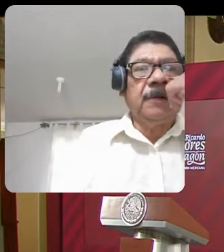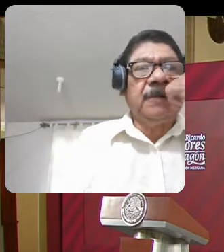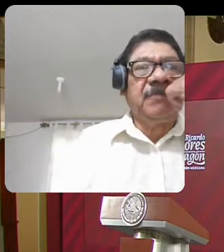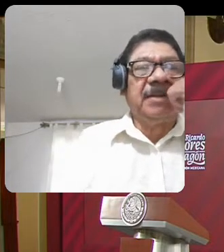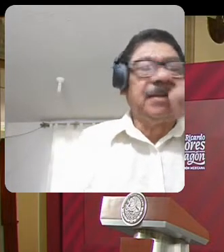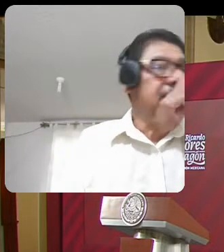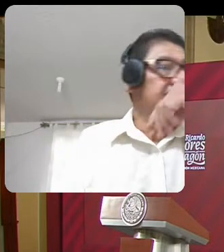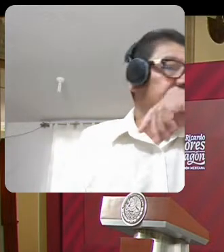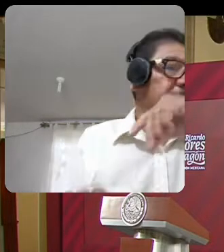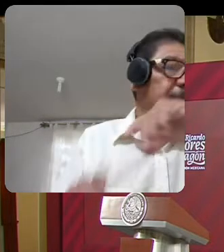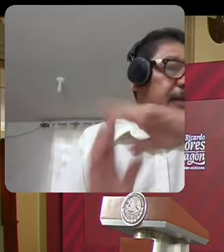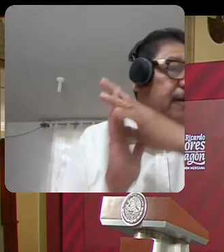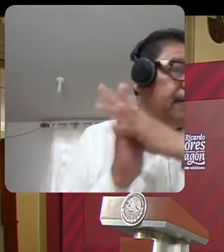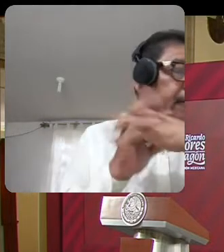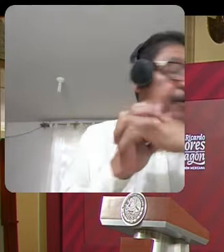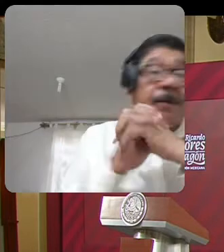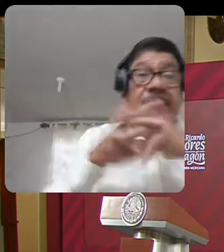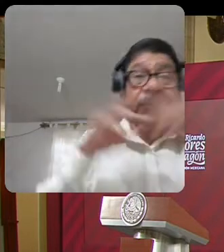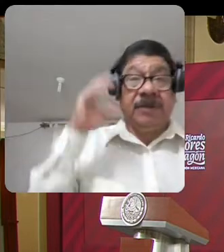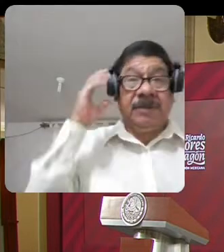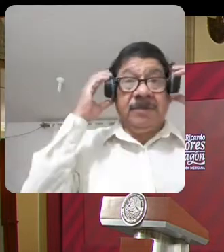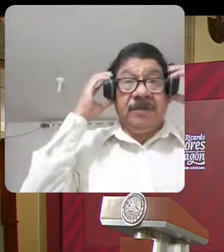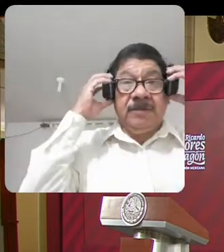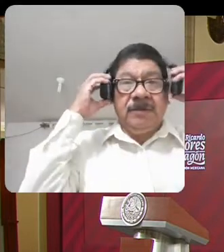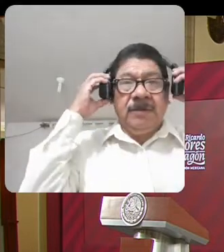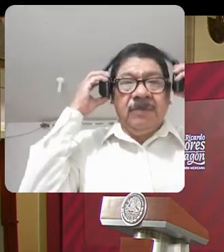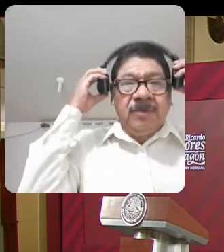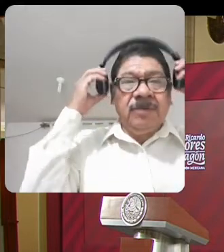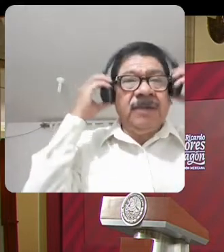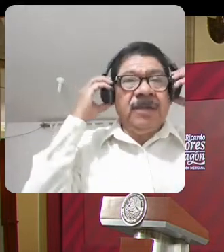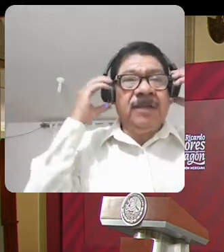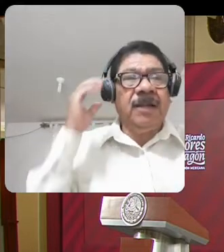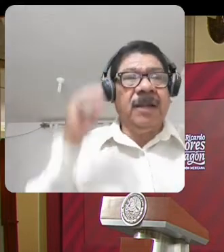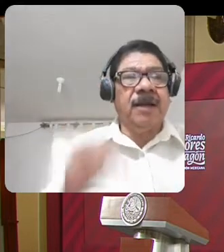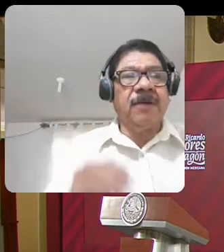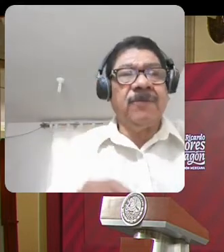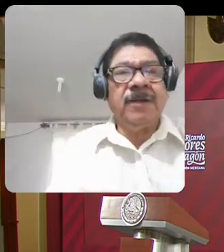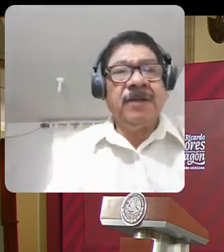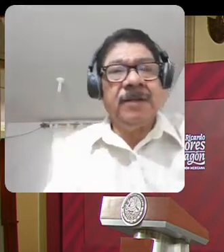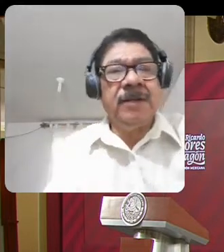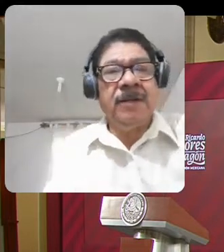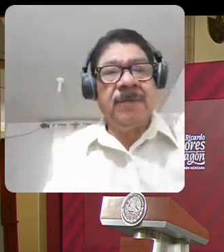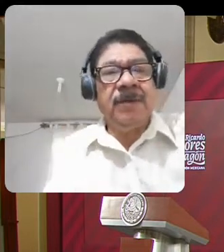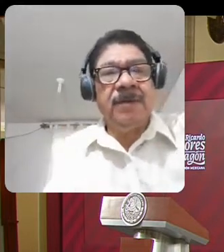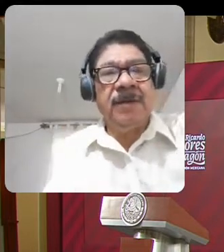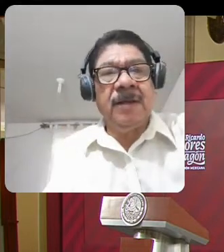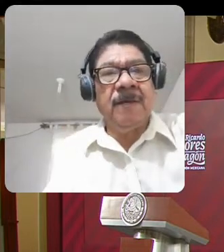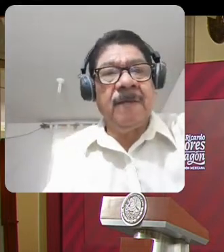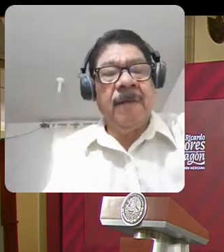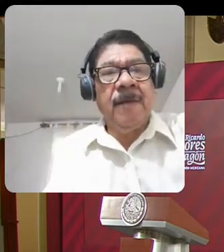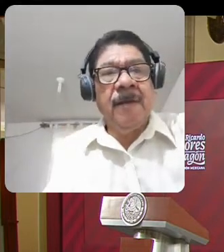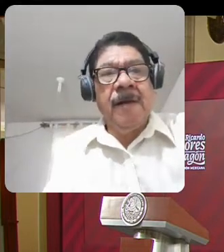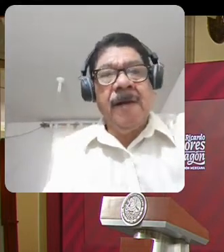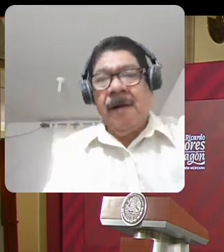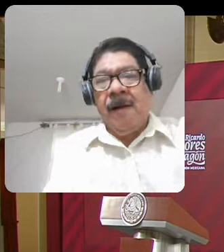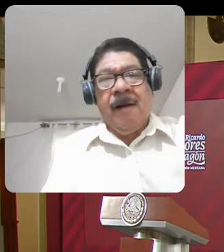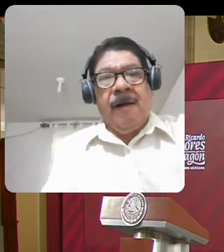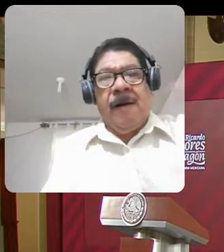Cruz, martes 17. Pues va a iniciar la conferencia de prensa ya.